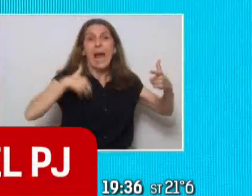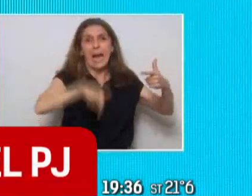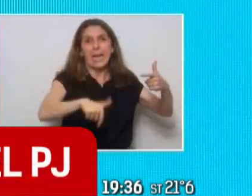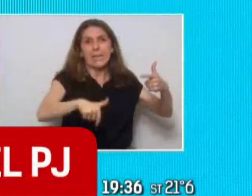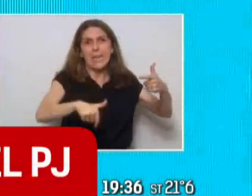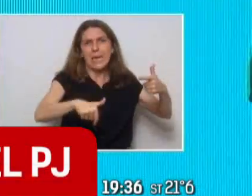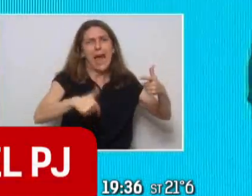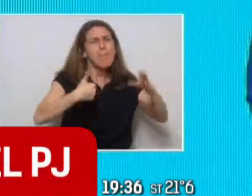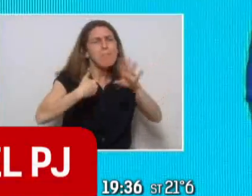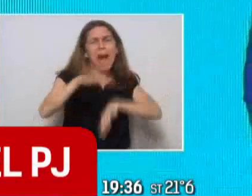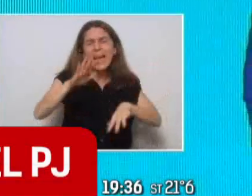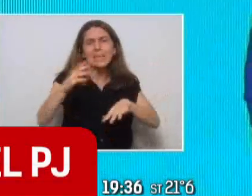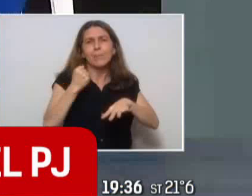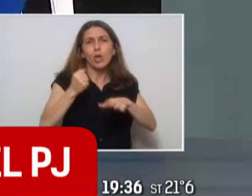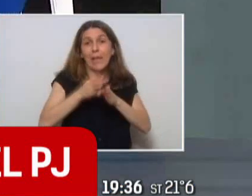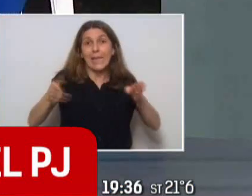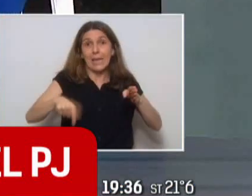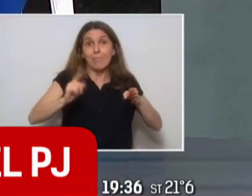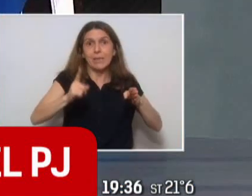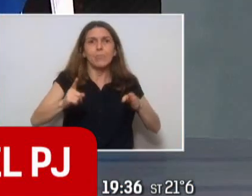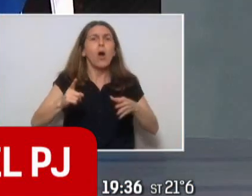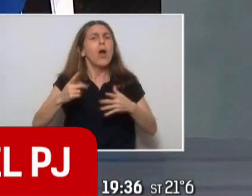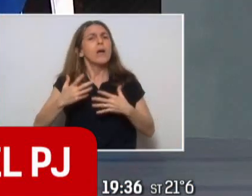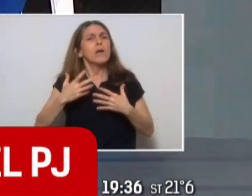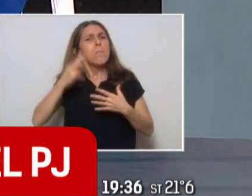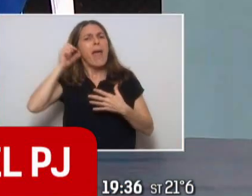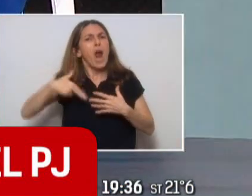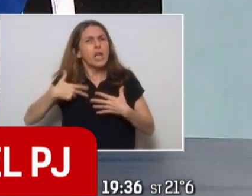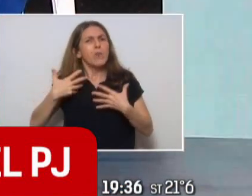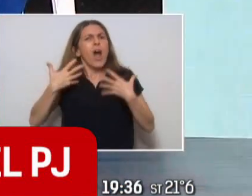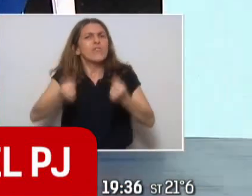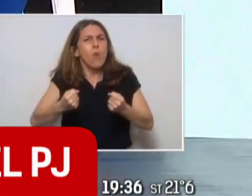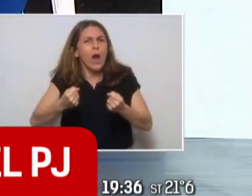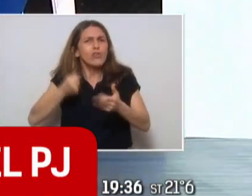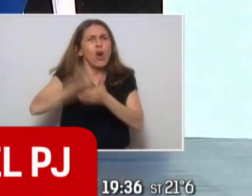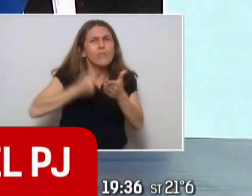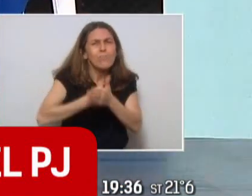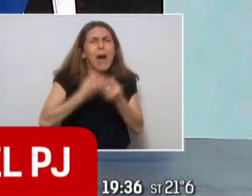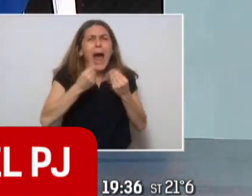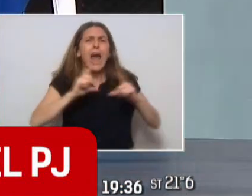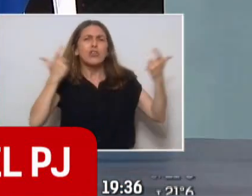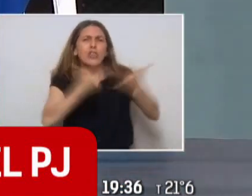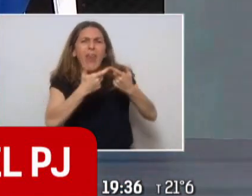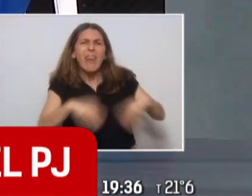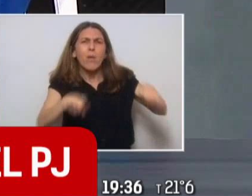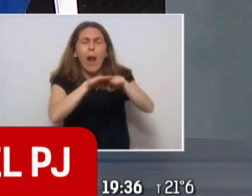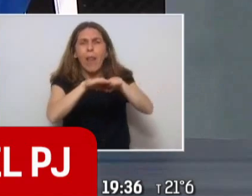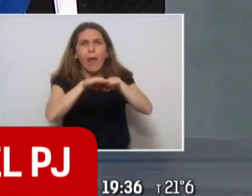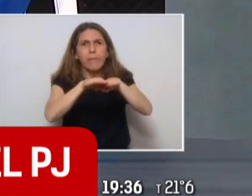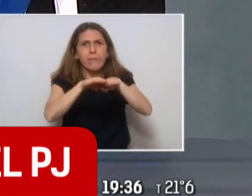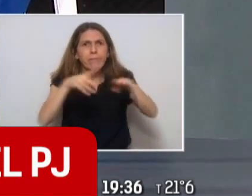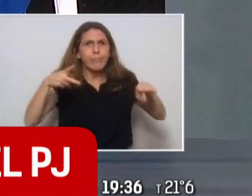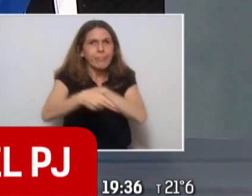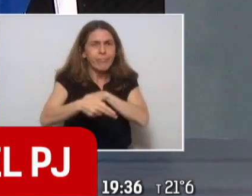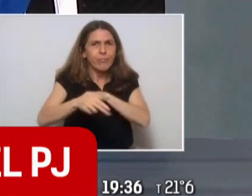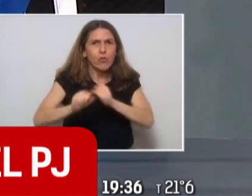vivido. Todo el esfuerzo del peronismo por industrializar la patria se perdió repentinamente en esos